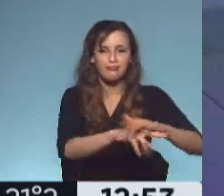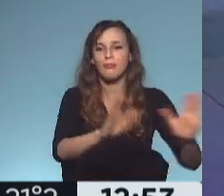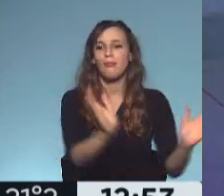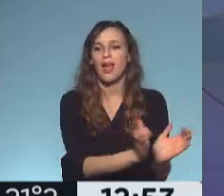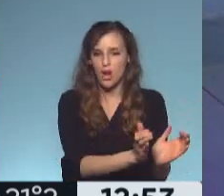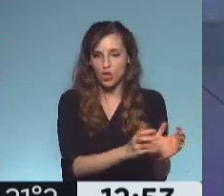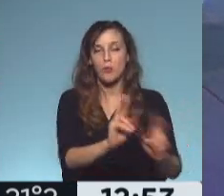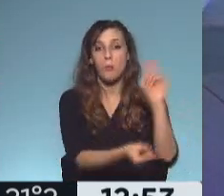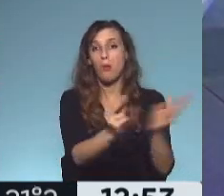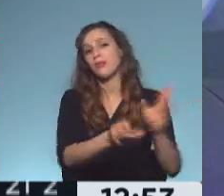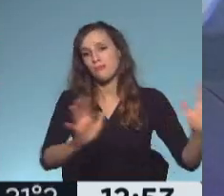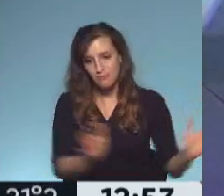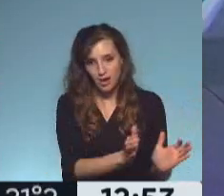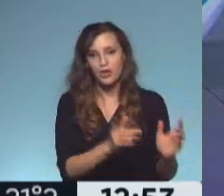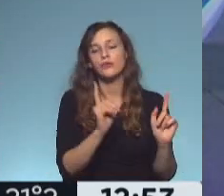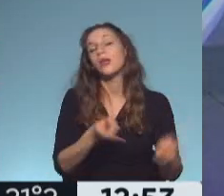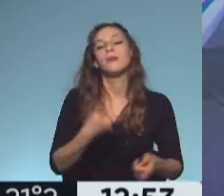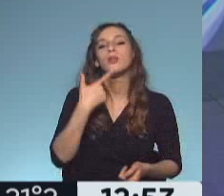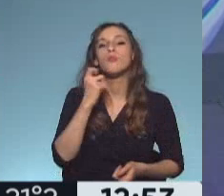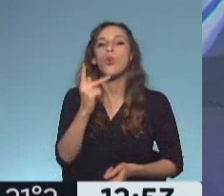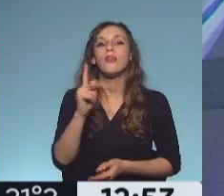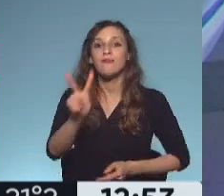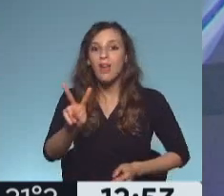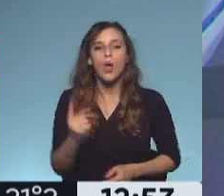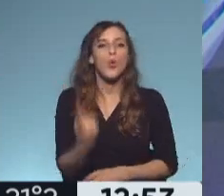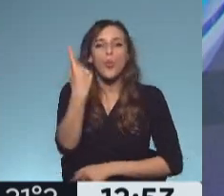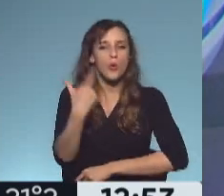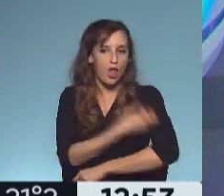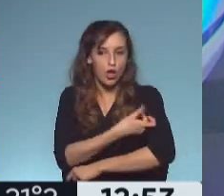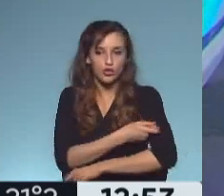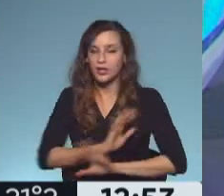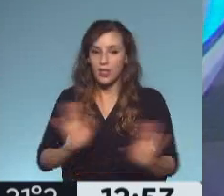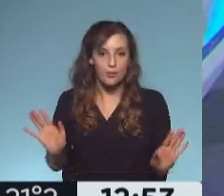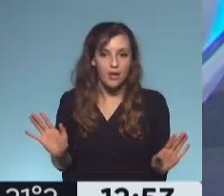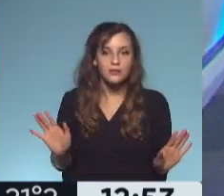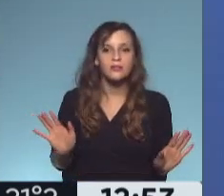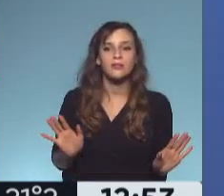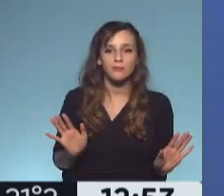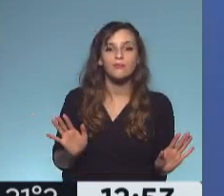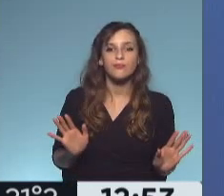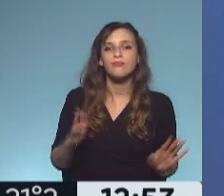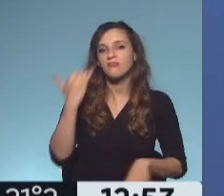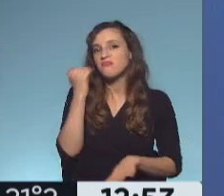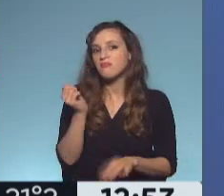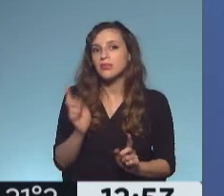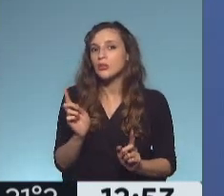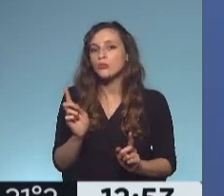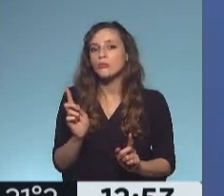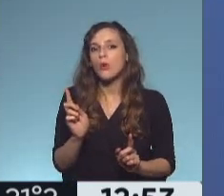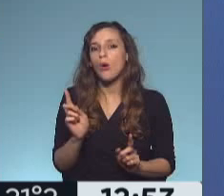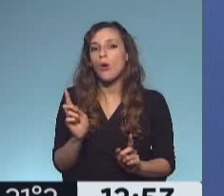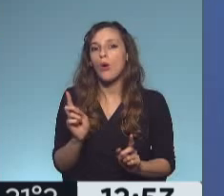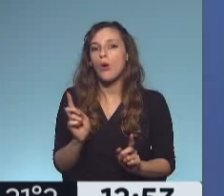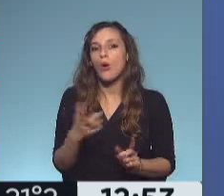ejemplo con la Sputnik V, también con una sola dosis de la vacuna que es también coincide con esta Sputnik Light, también baja las posibilidades